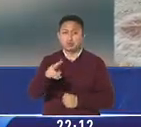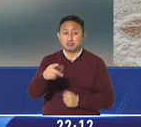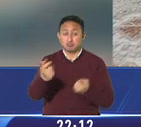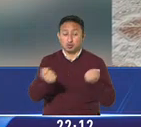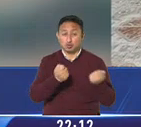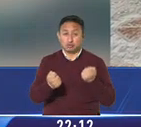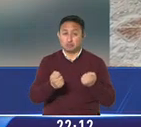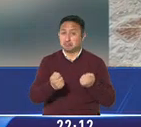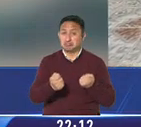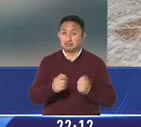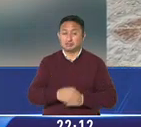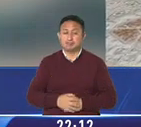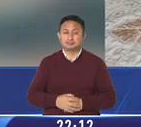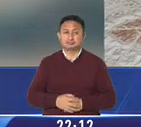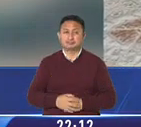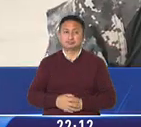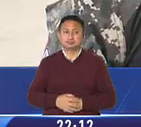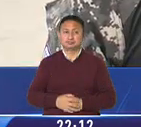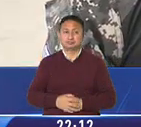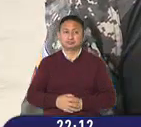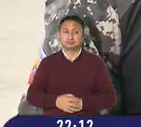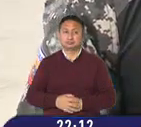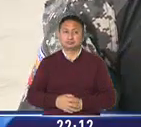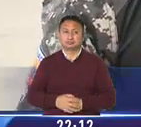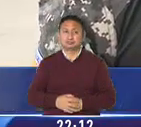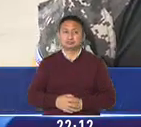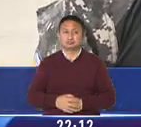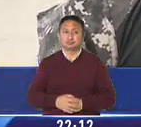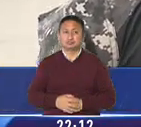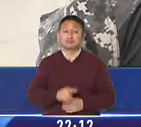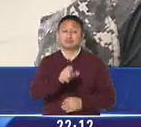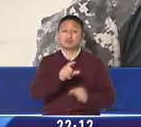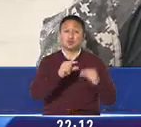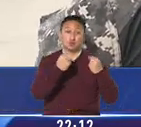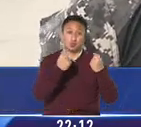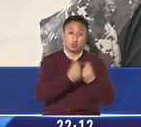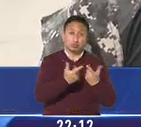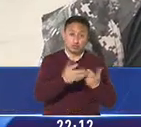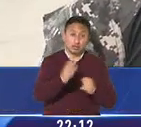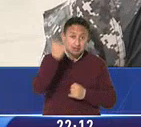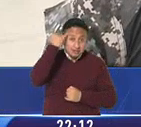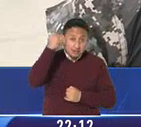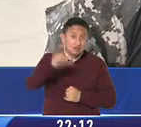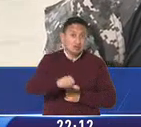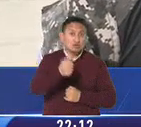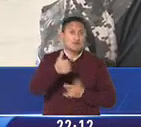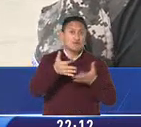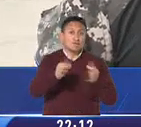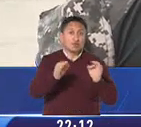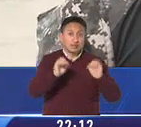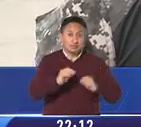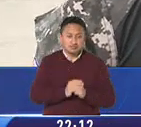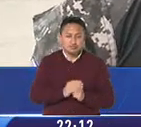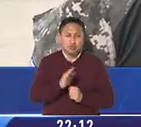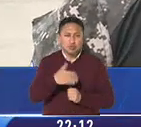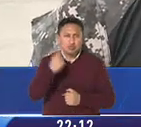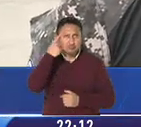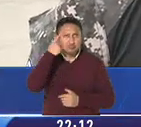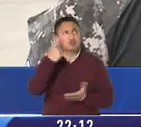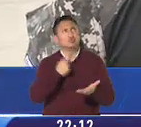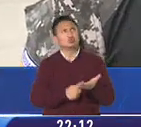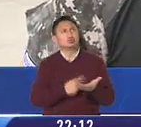controles y pasar desapercibidos. El narcotraficante ya busca otras ideas, busca otras formas